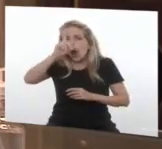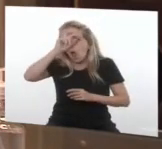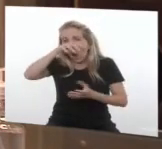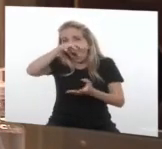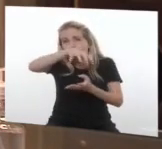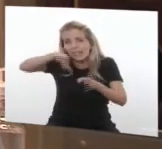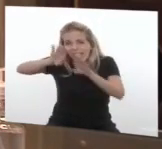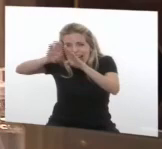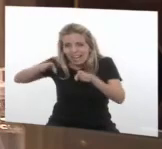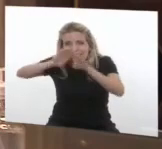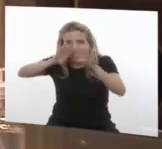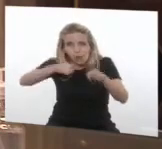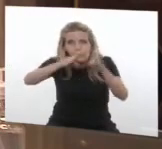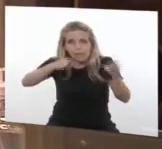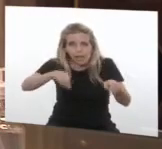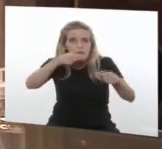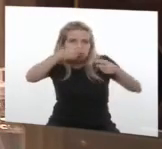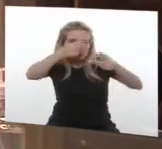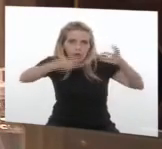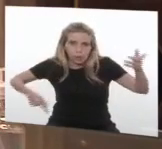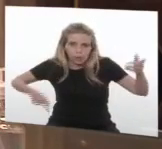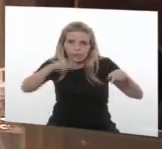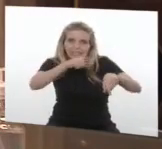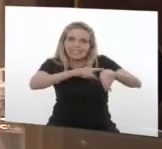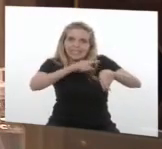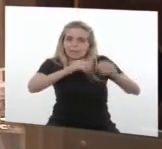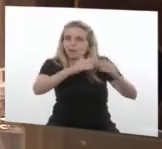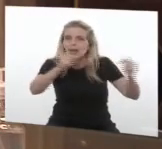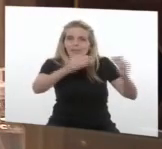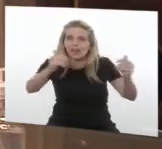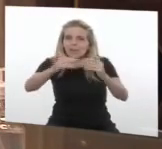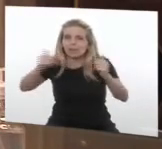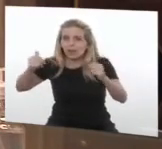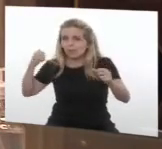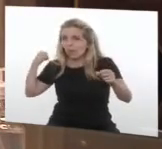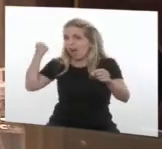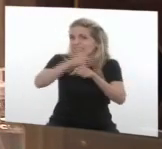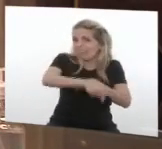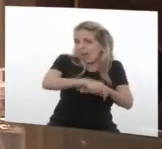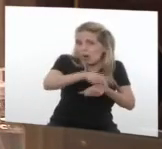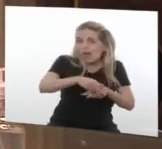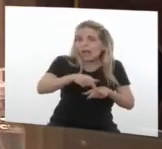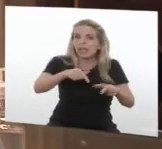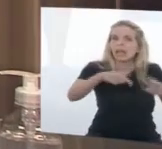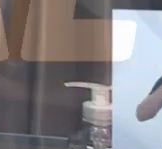presidente, yo les digo lo que el presidente les quiso decir.